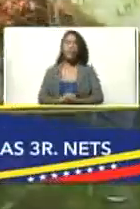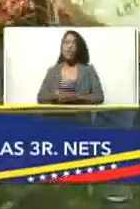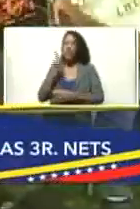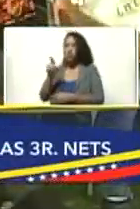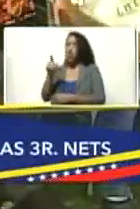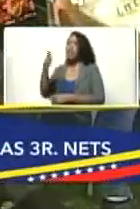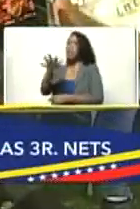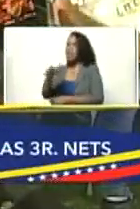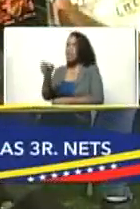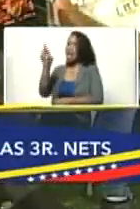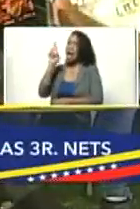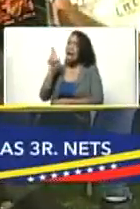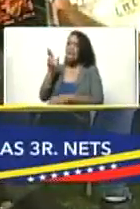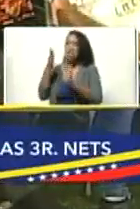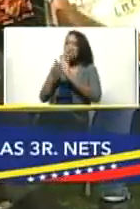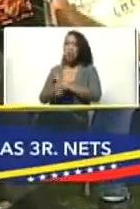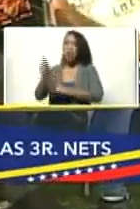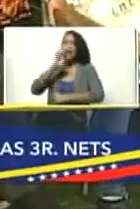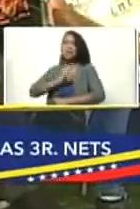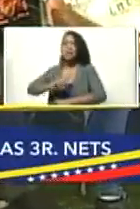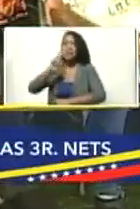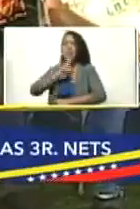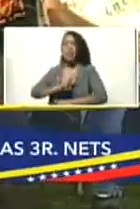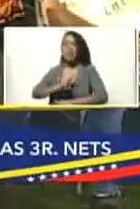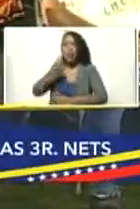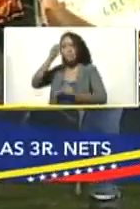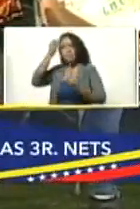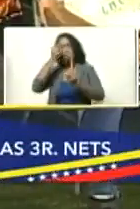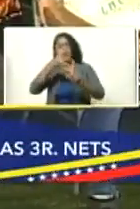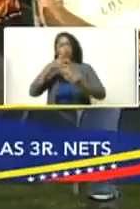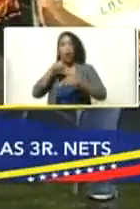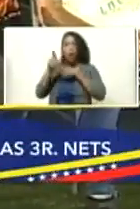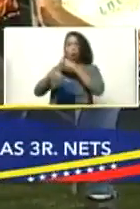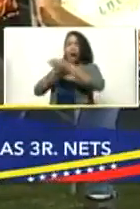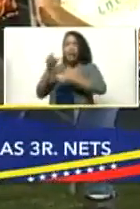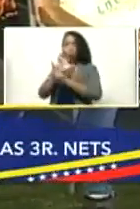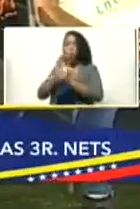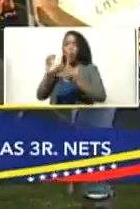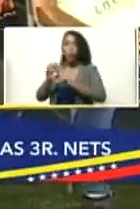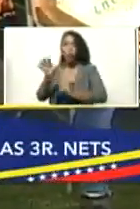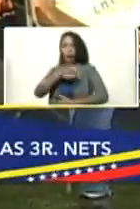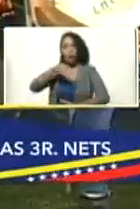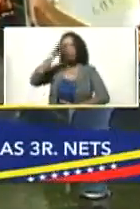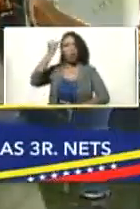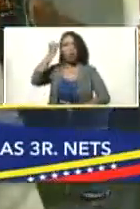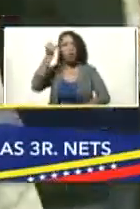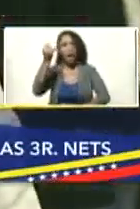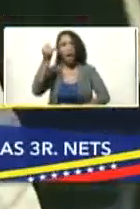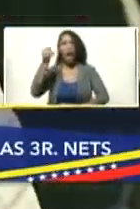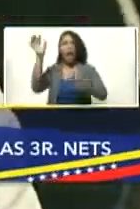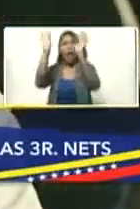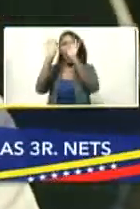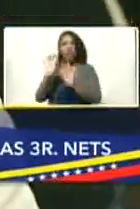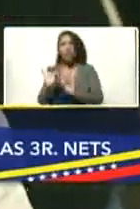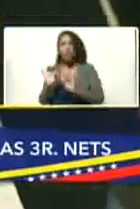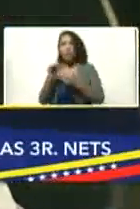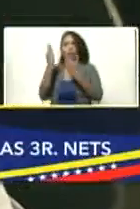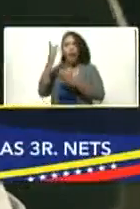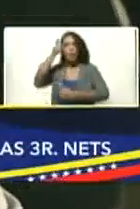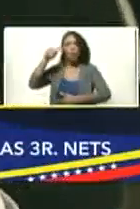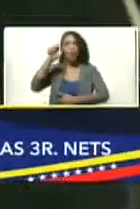parece esta R de la resistencia y el impacto que eso tiene en la cultura, en el espíritu, en la idea, en la forma de ser del